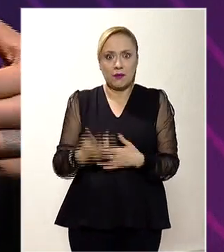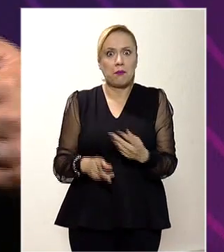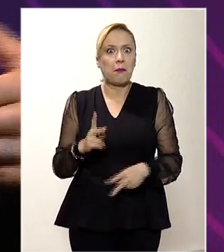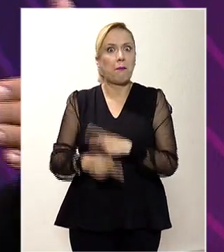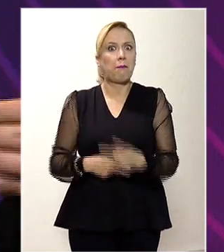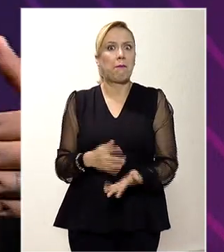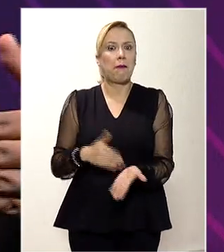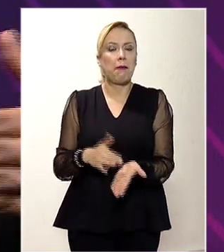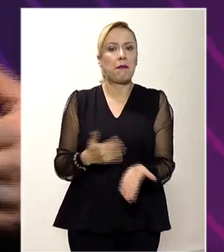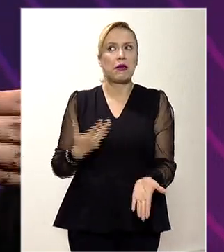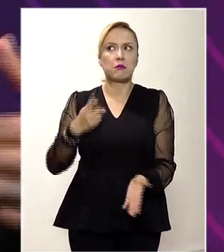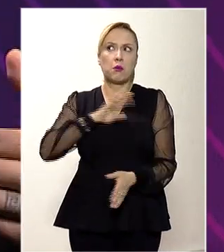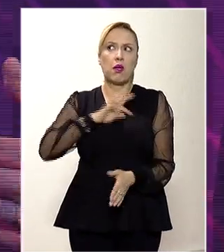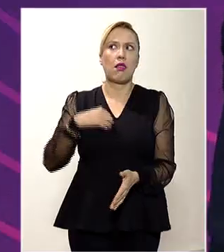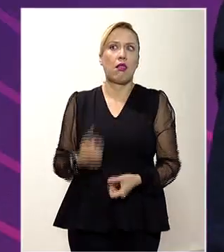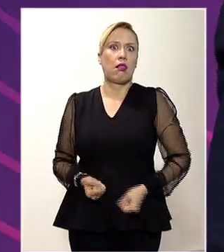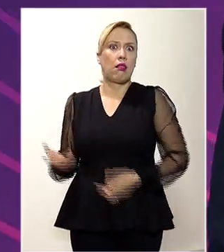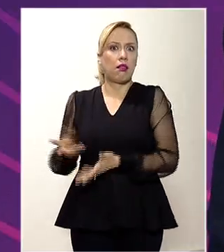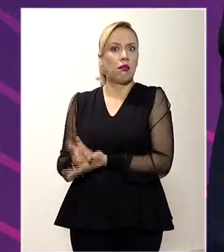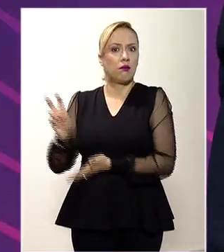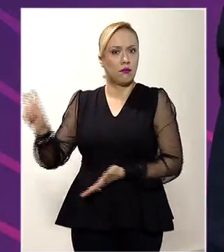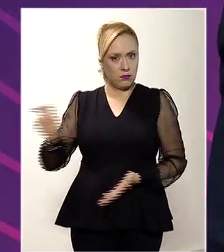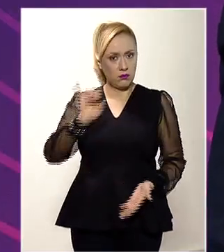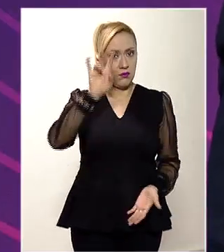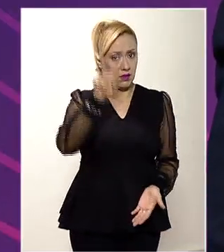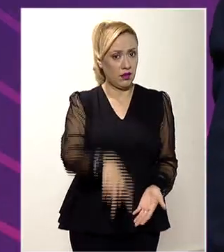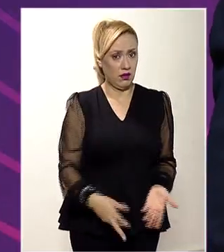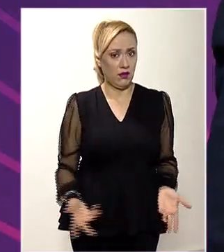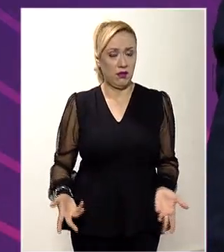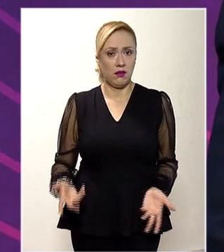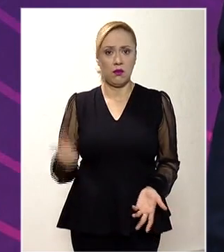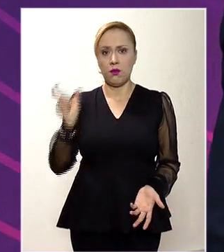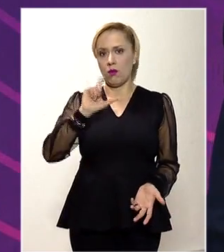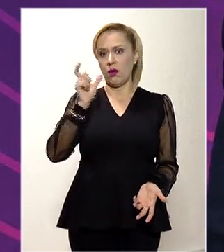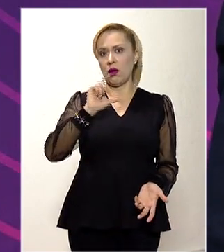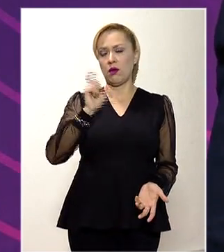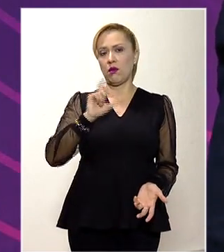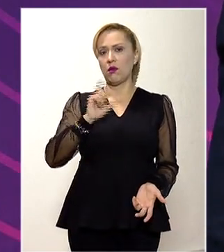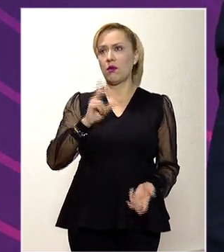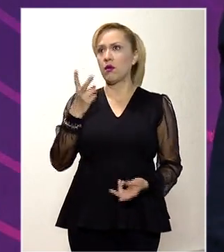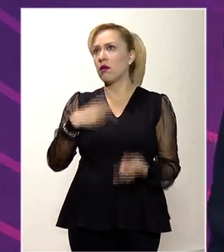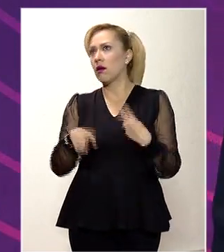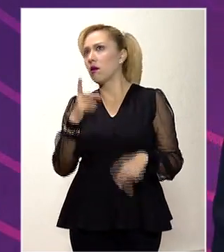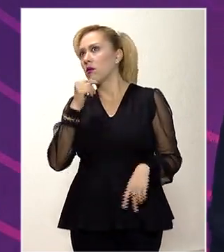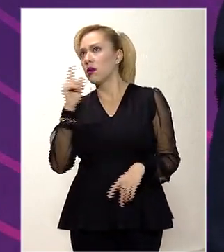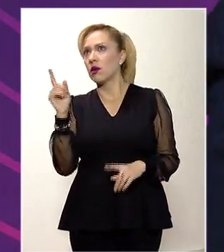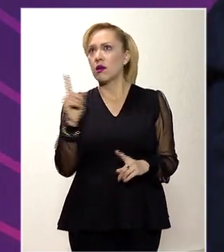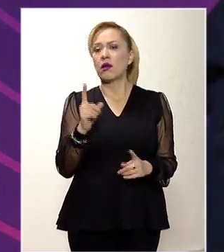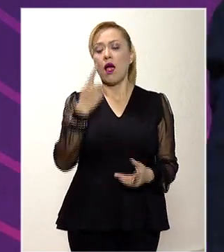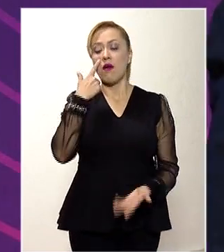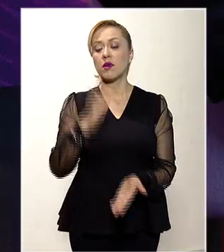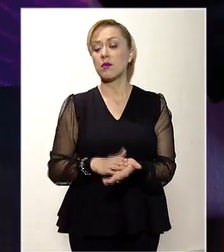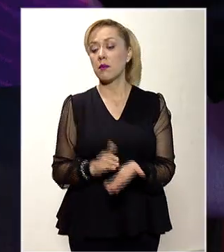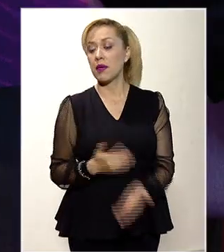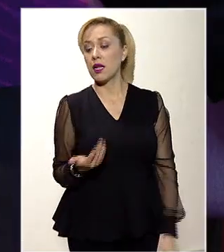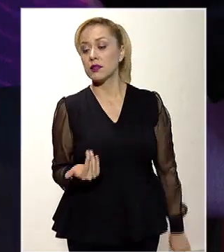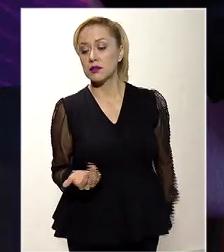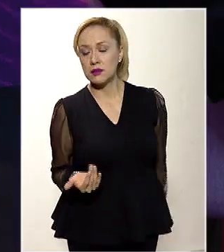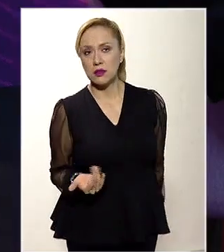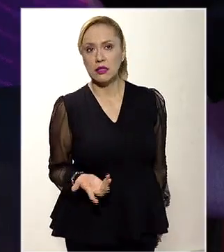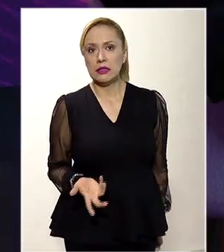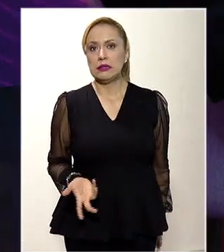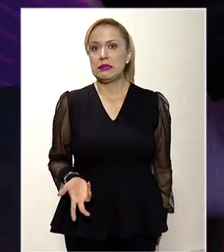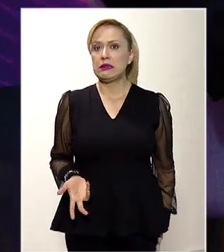lo que piensan, bueno, no solamente lo piensan, es lo que pasa en la práctica, ¿no? Lo primero que pasa cuando se acerca a una autoridad es documentos, ¿no?